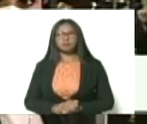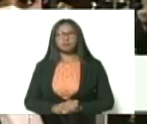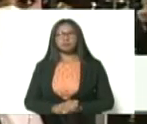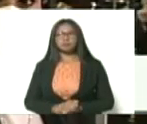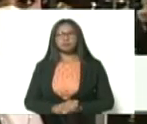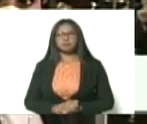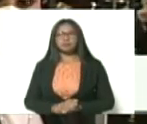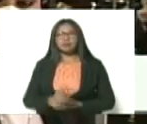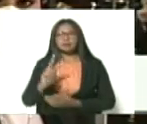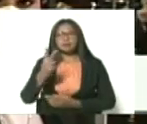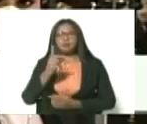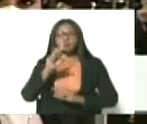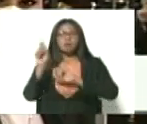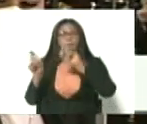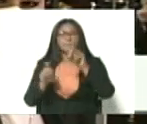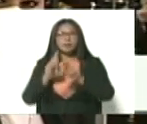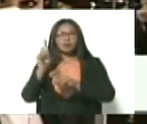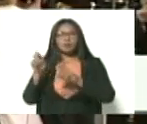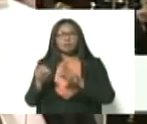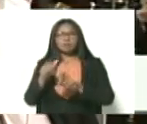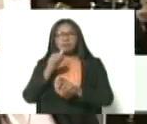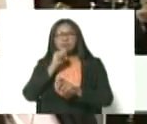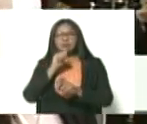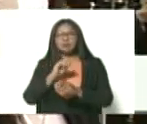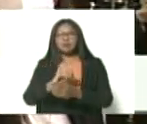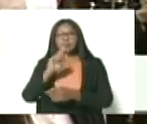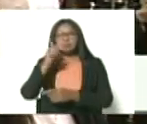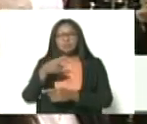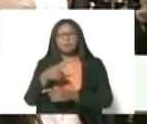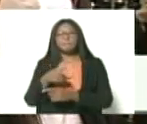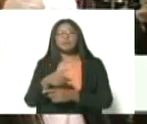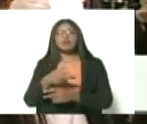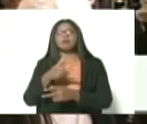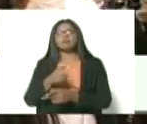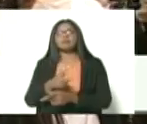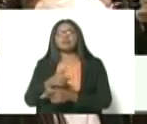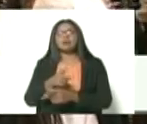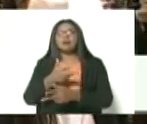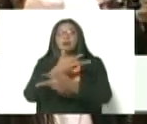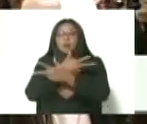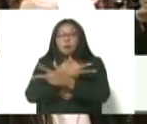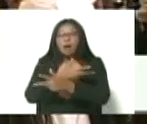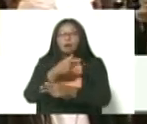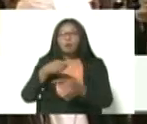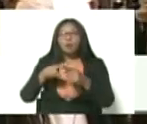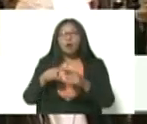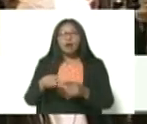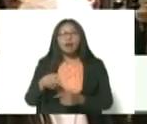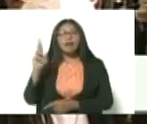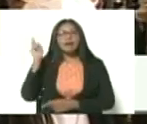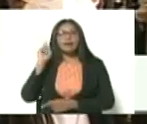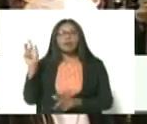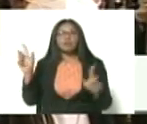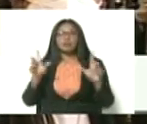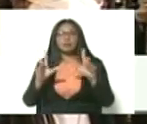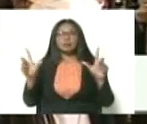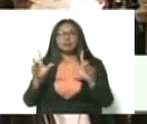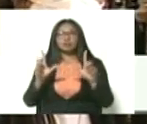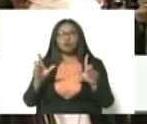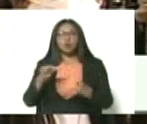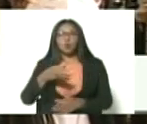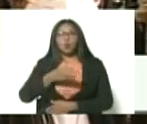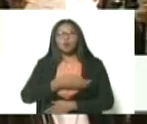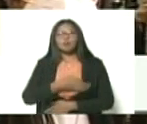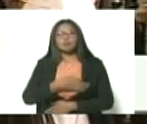La segunda pregunta, bajo la modalidad pregrabada, corresponde a Radio Televisión